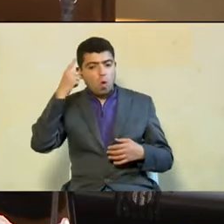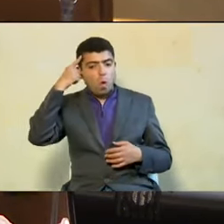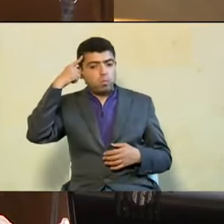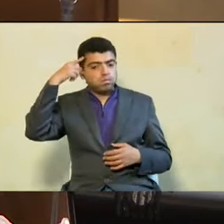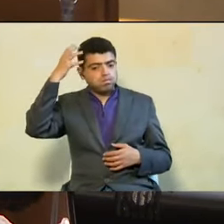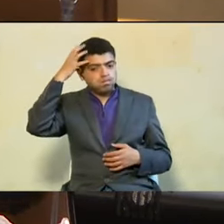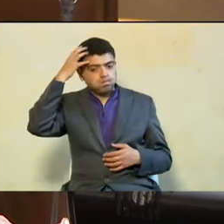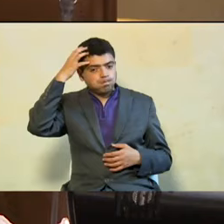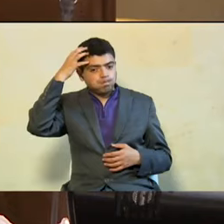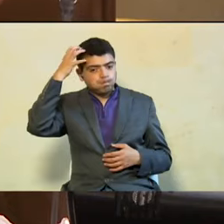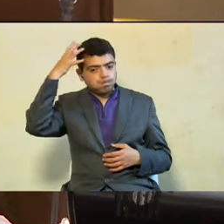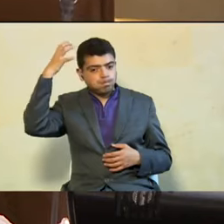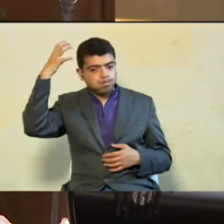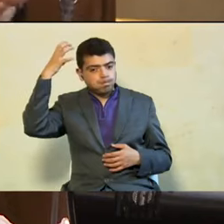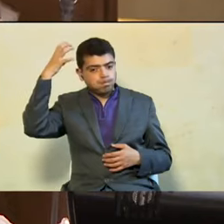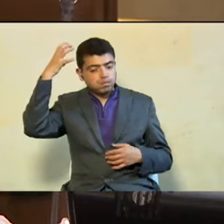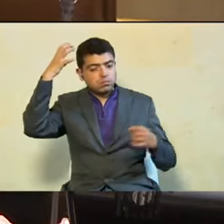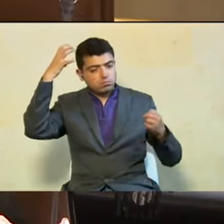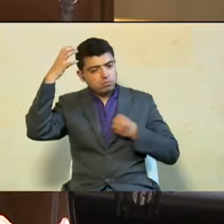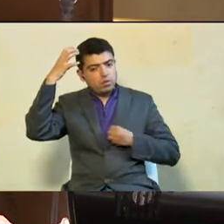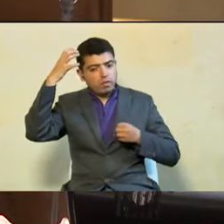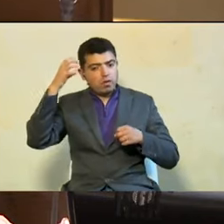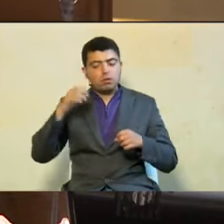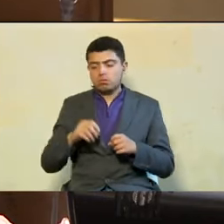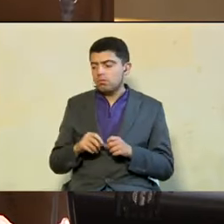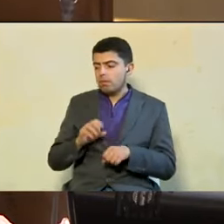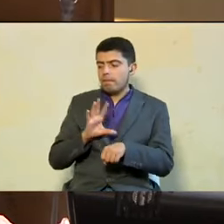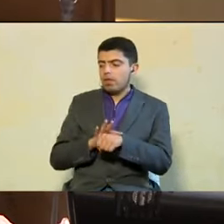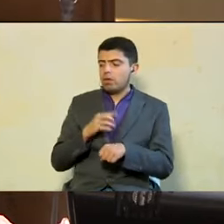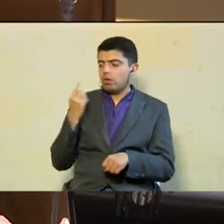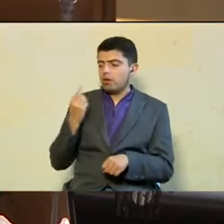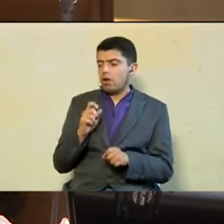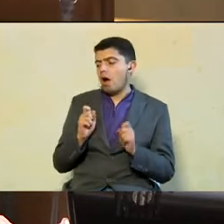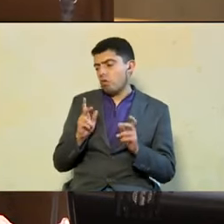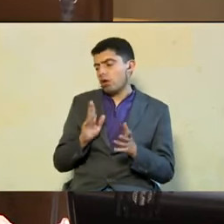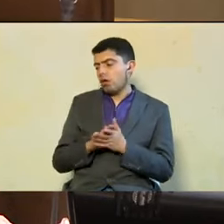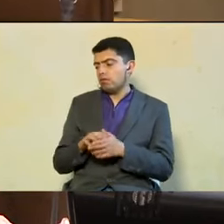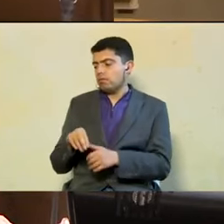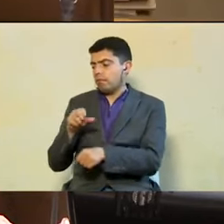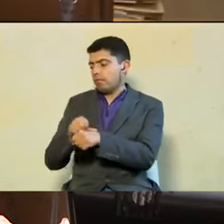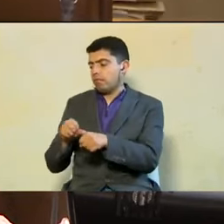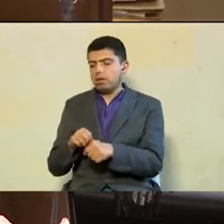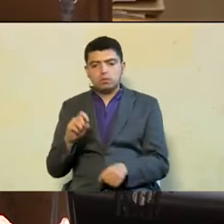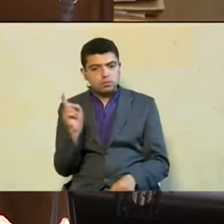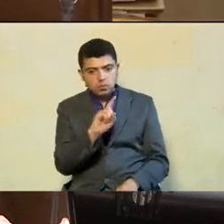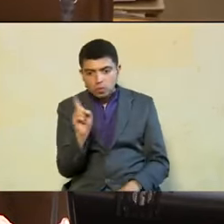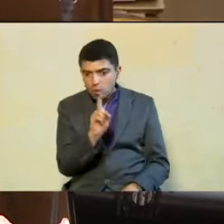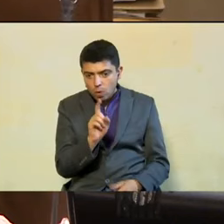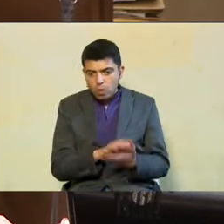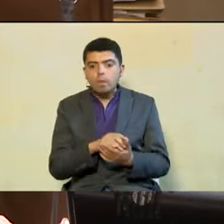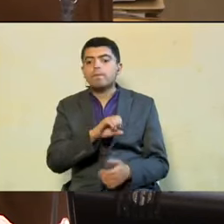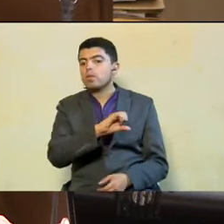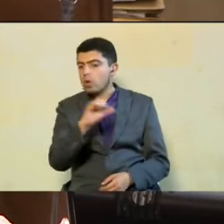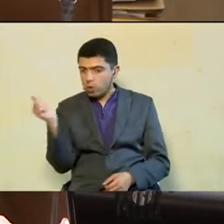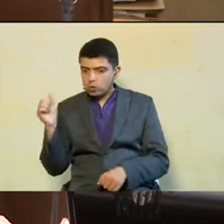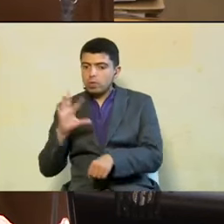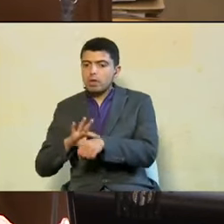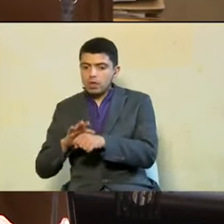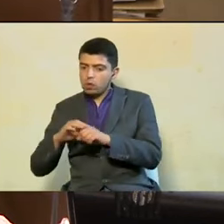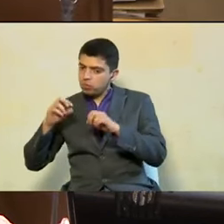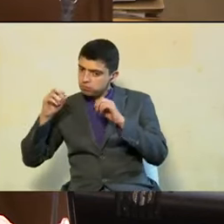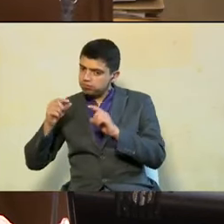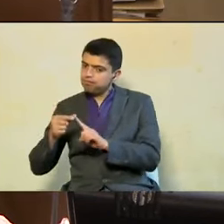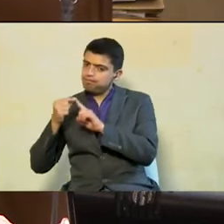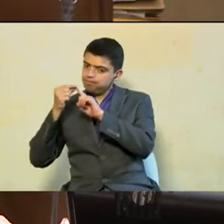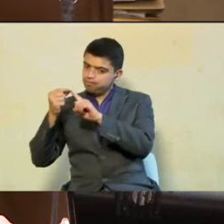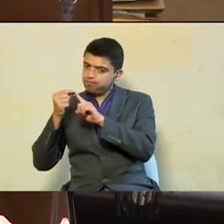es eso lo hace un neurocirujano que tiene que formarse 4at o 5 años después de que termina su pregrado de Medicina lo mismo ocurre con esto